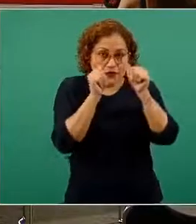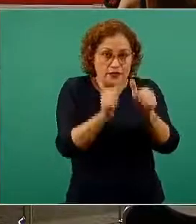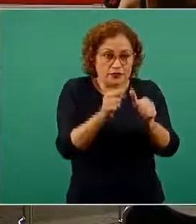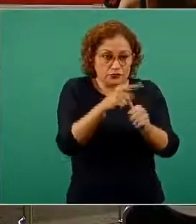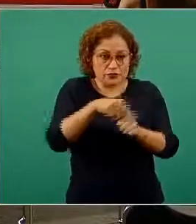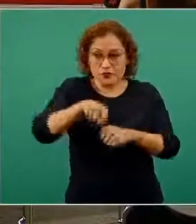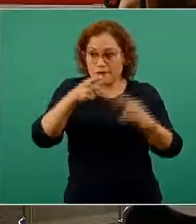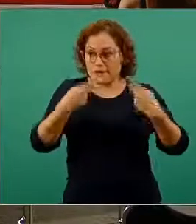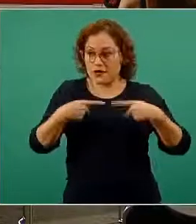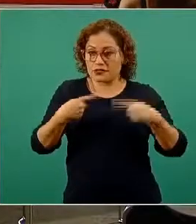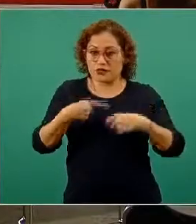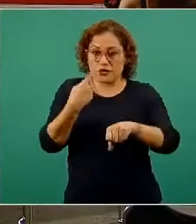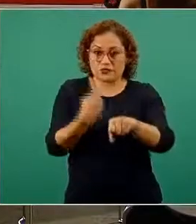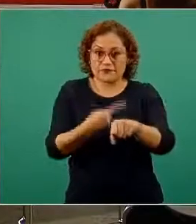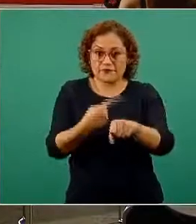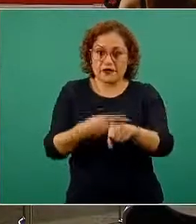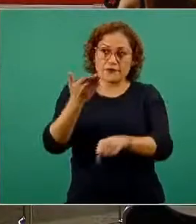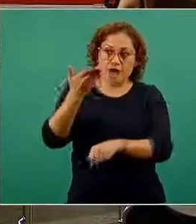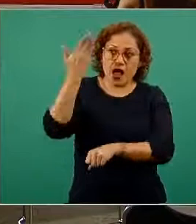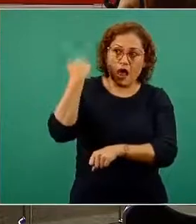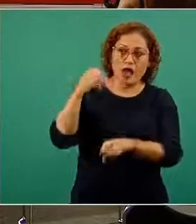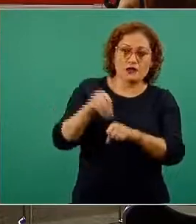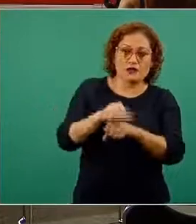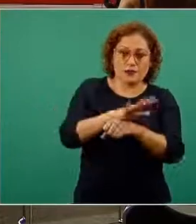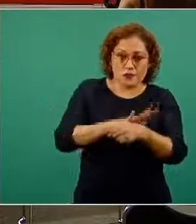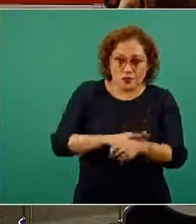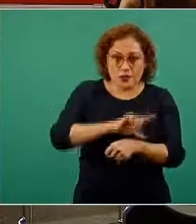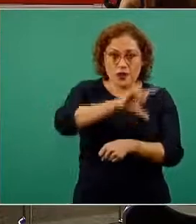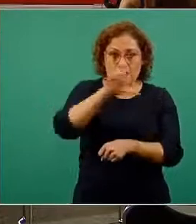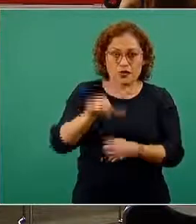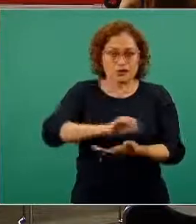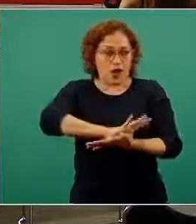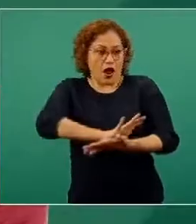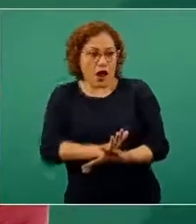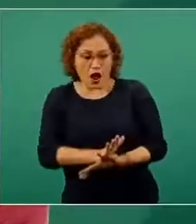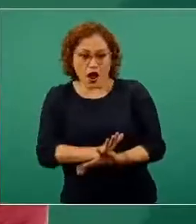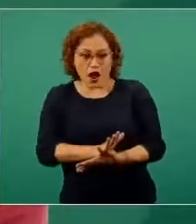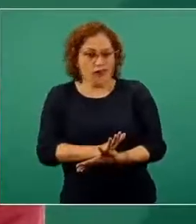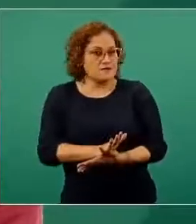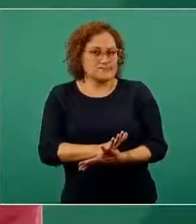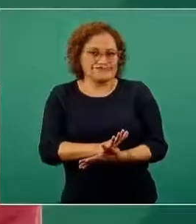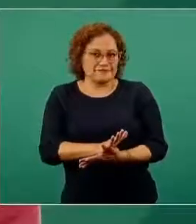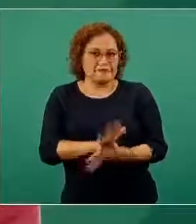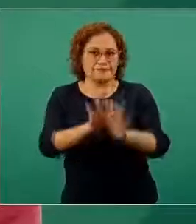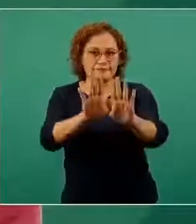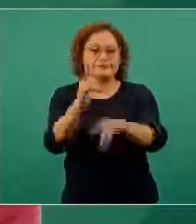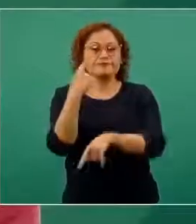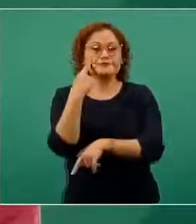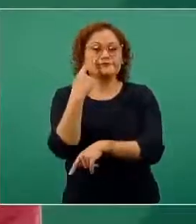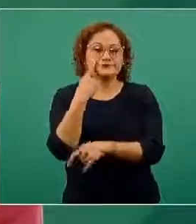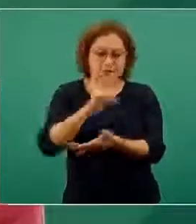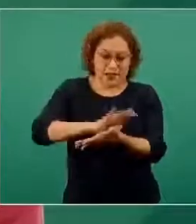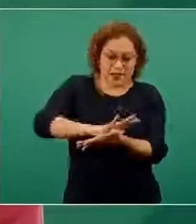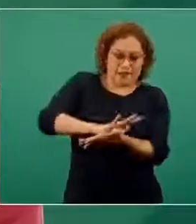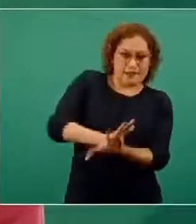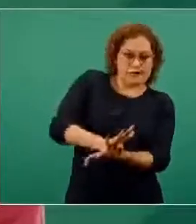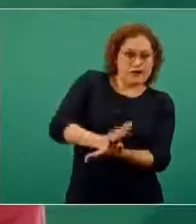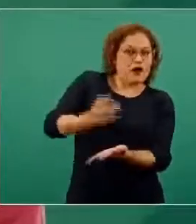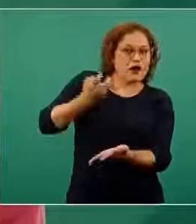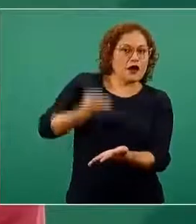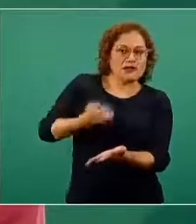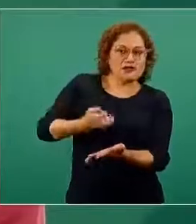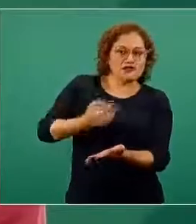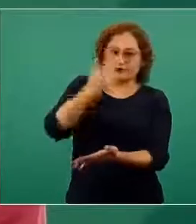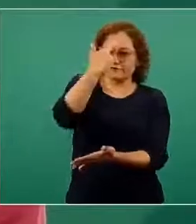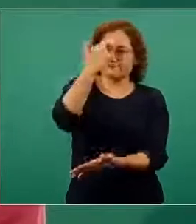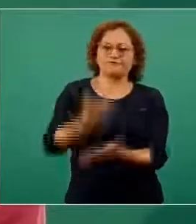ellas. Sea cual sea la razón de la discriminación, esto es ilegal. Y existe la